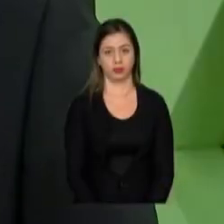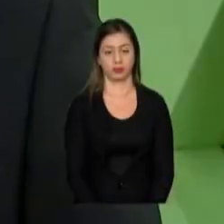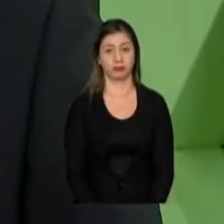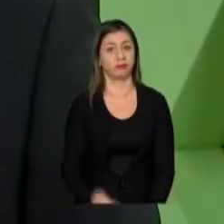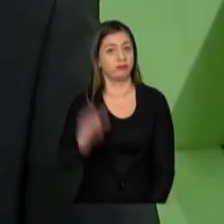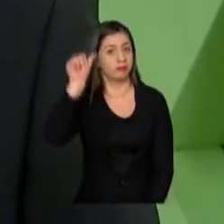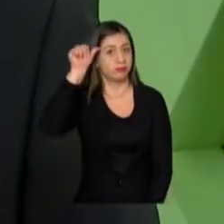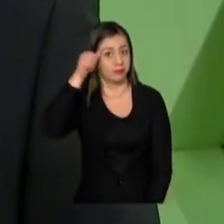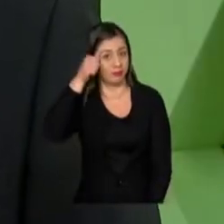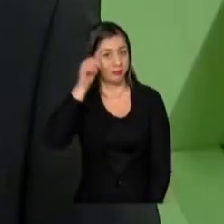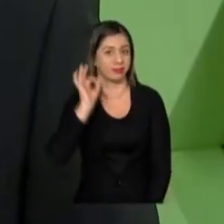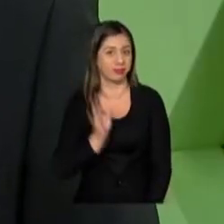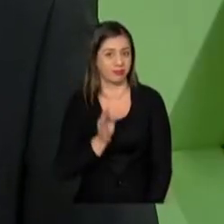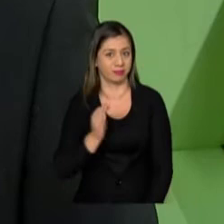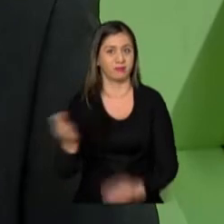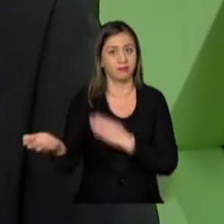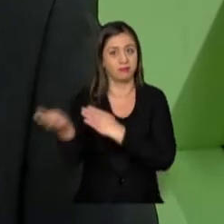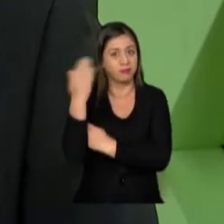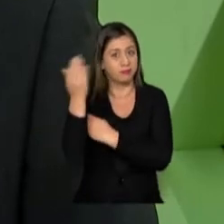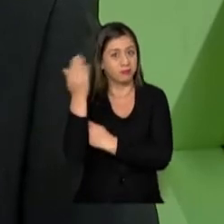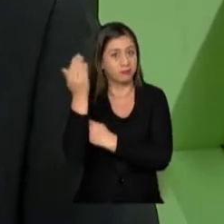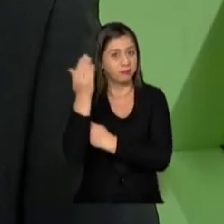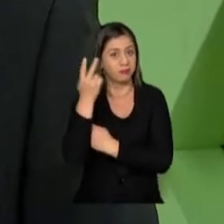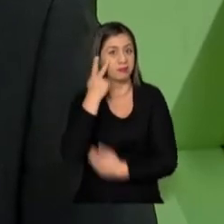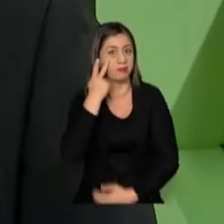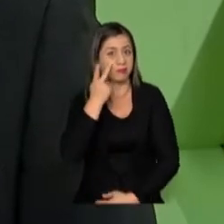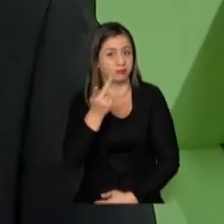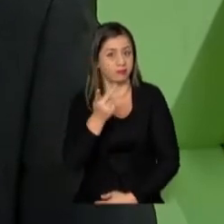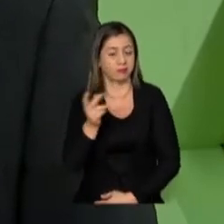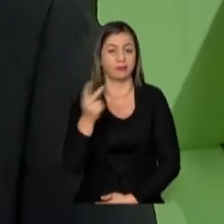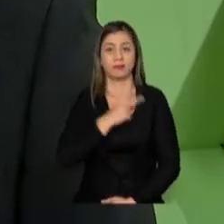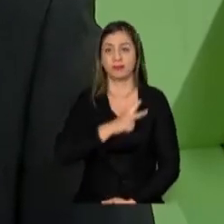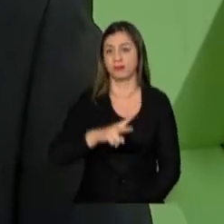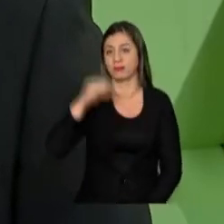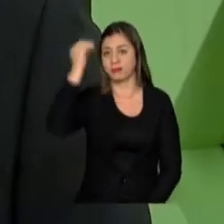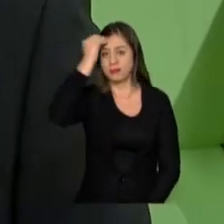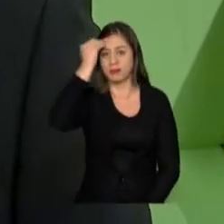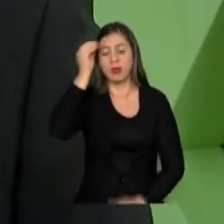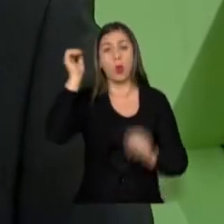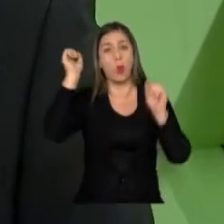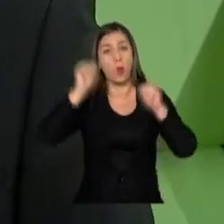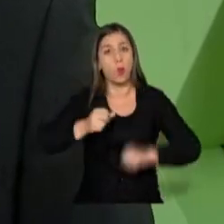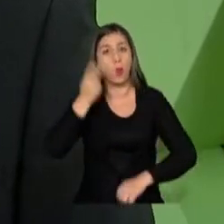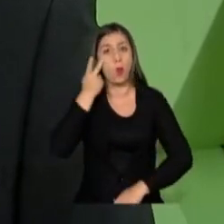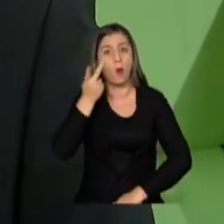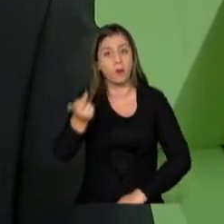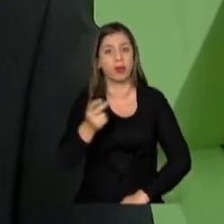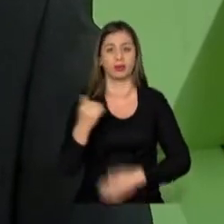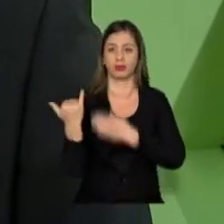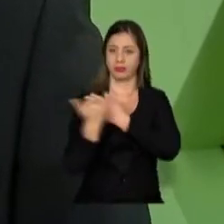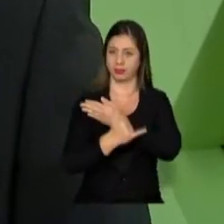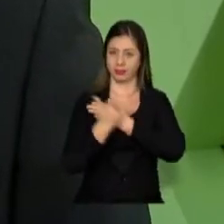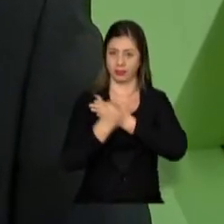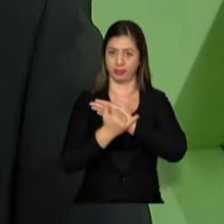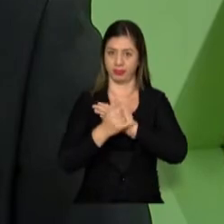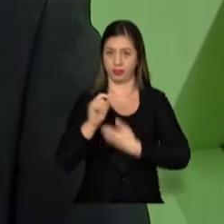Les recordamos que todos los capítulos de Roque y Rupito en el Valle de los Sueños están disponibles en nuestro canal